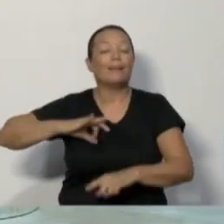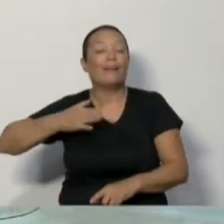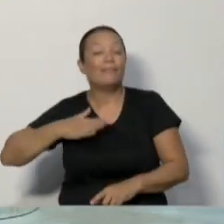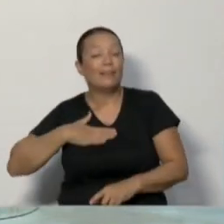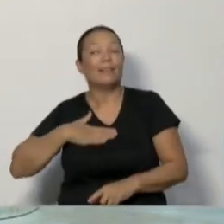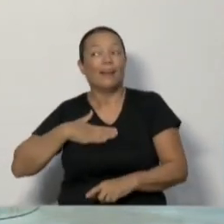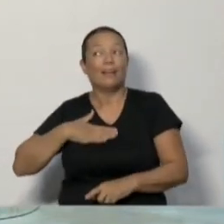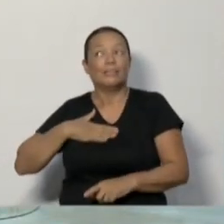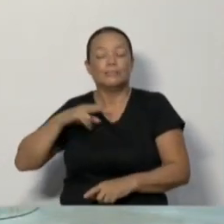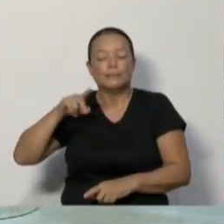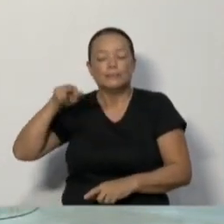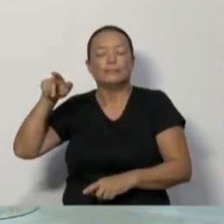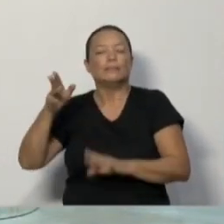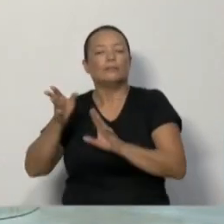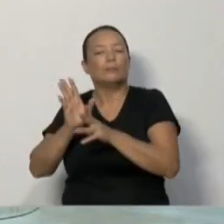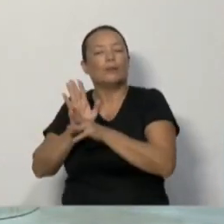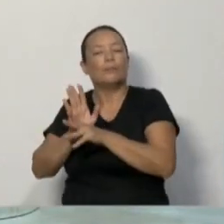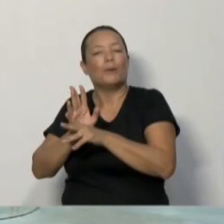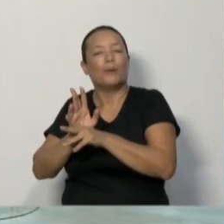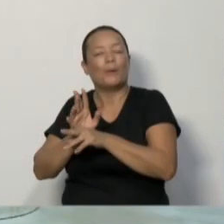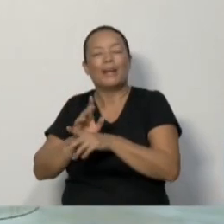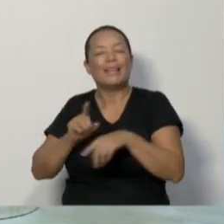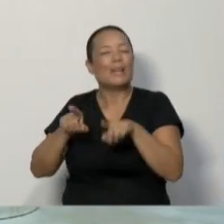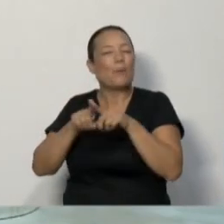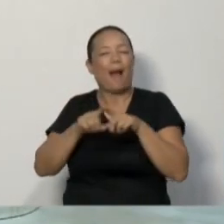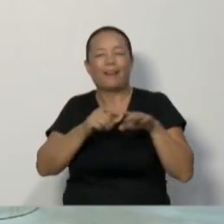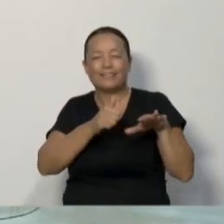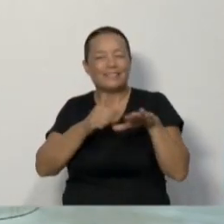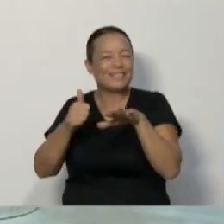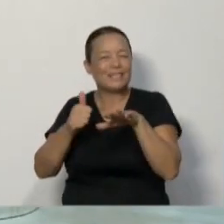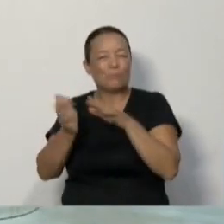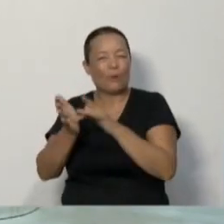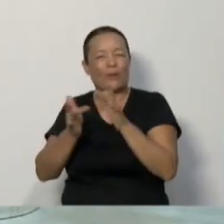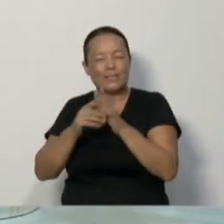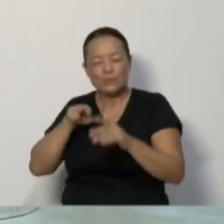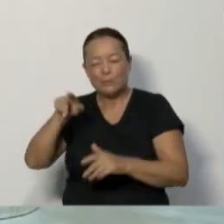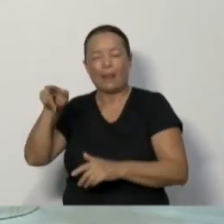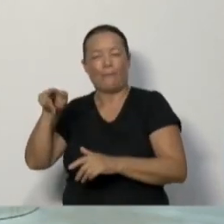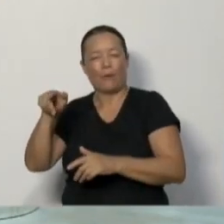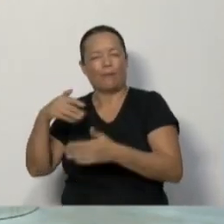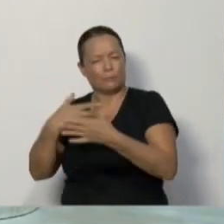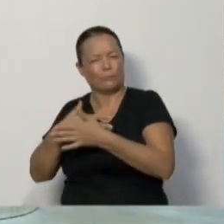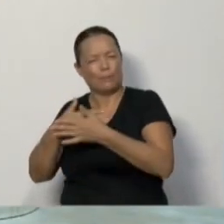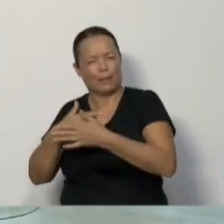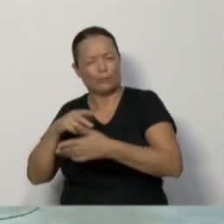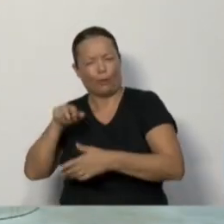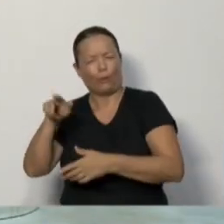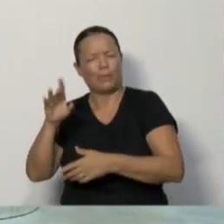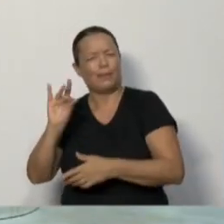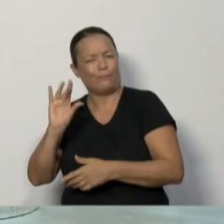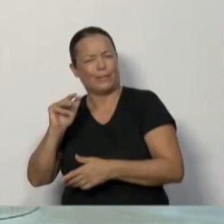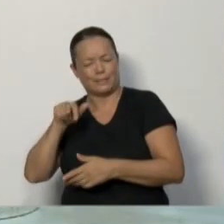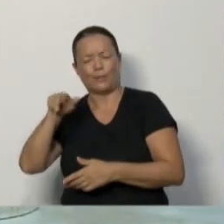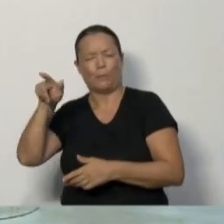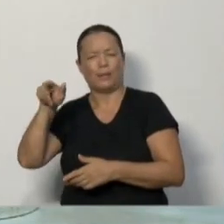se nos hace cuesta arriba, como a los discípulos con Jesús y como también a Abraham, que llevaba